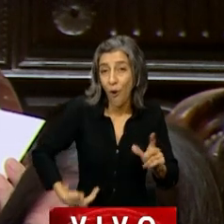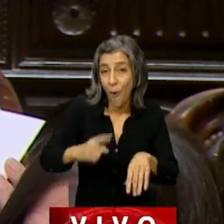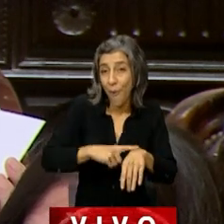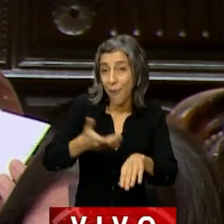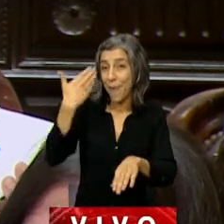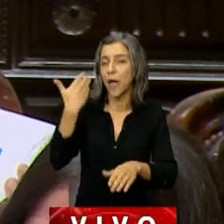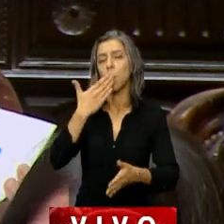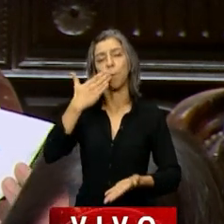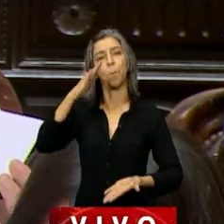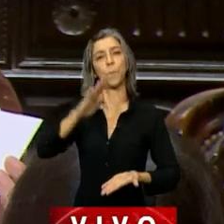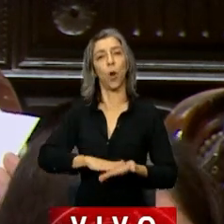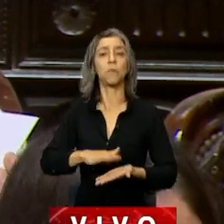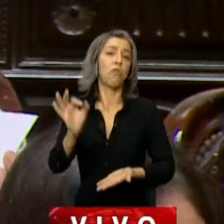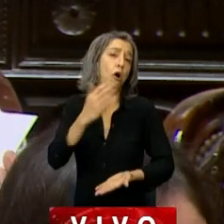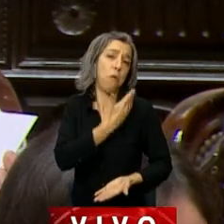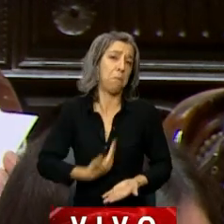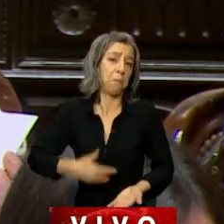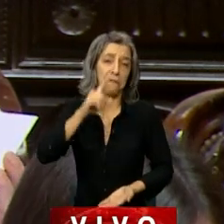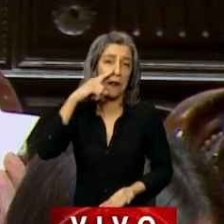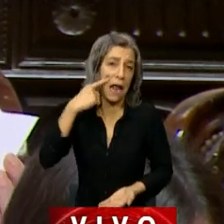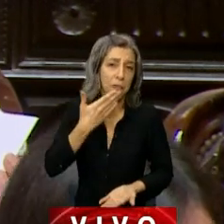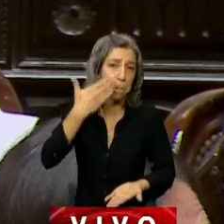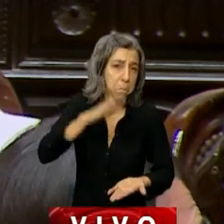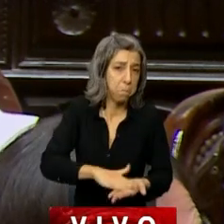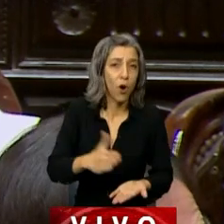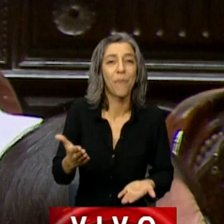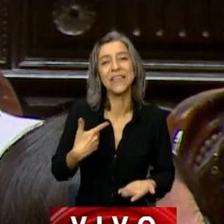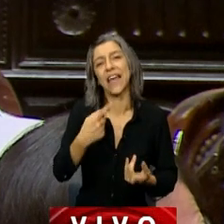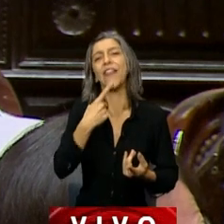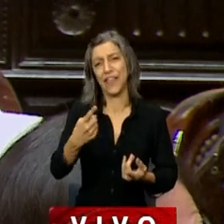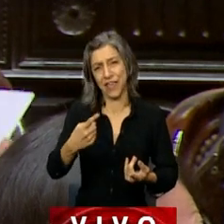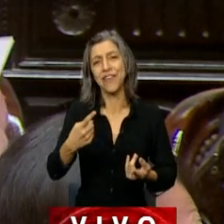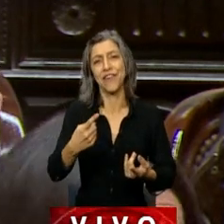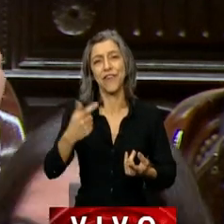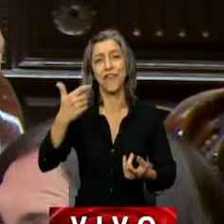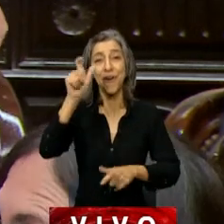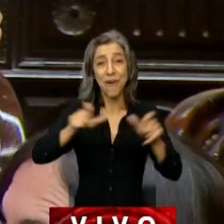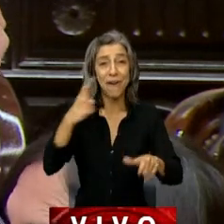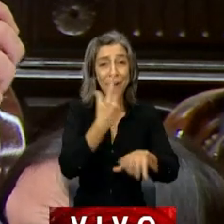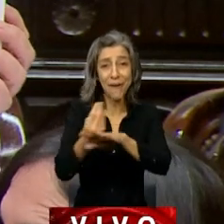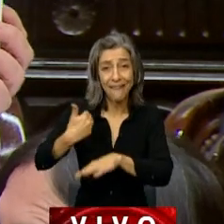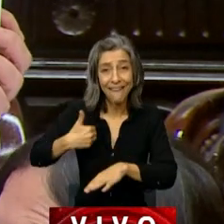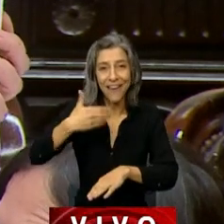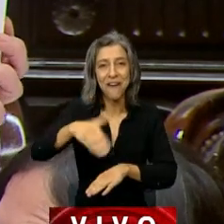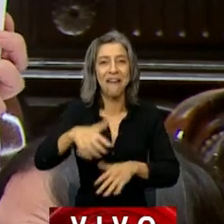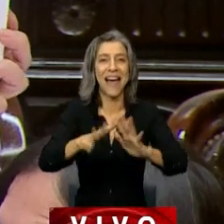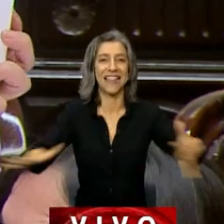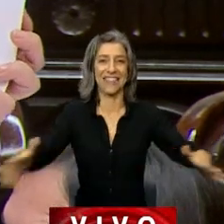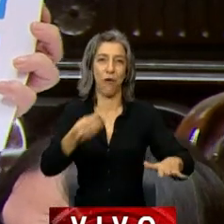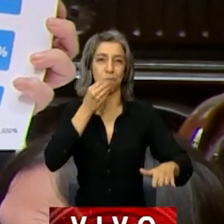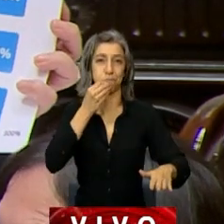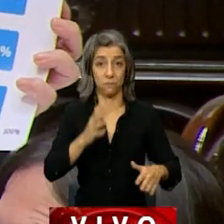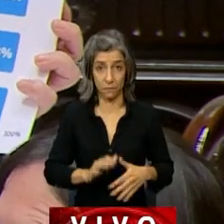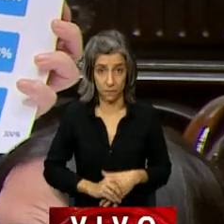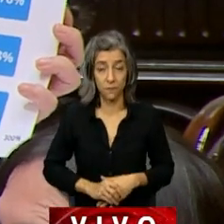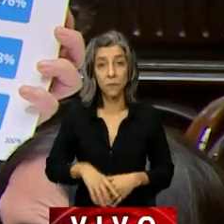gobierno o Alberto Fernández, que era el asado de los argentinos. Este es el aumento